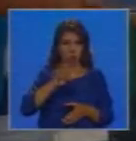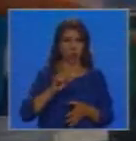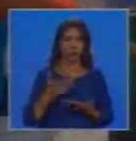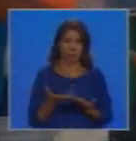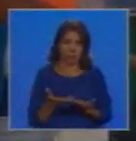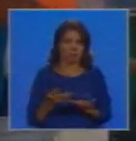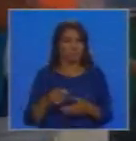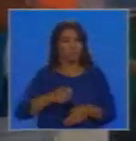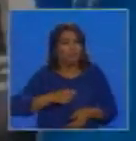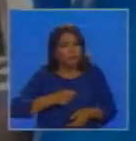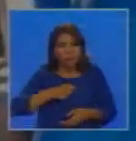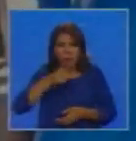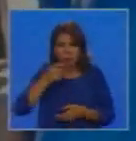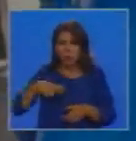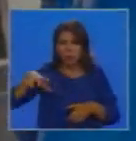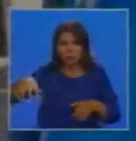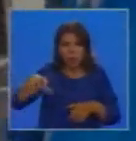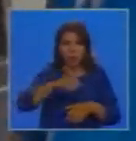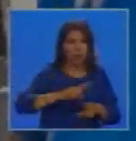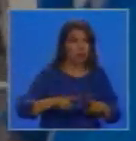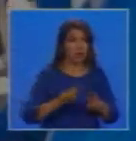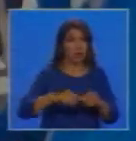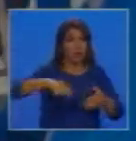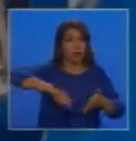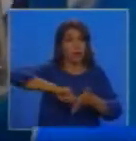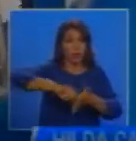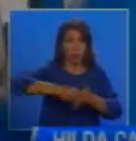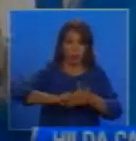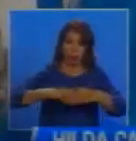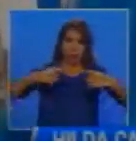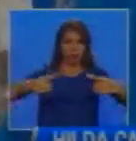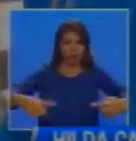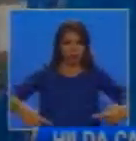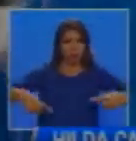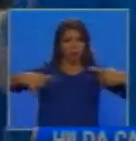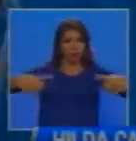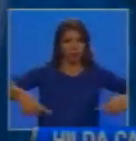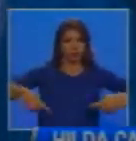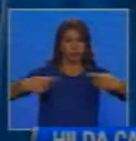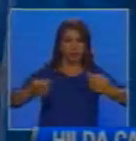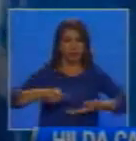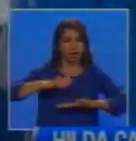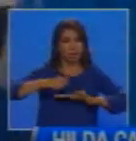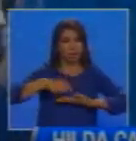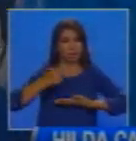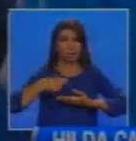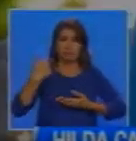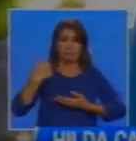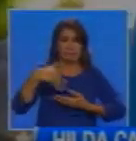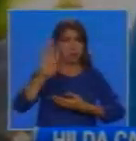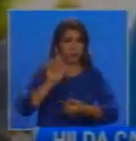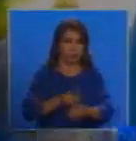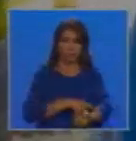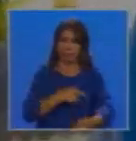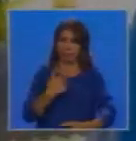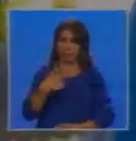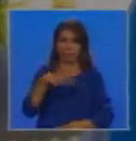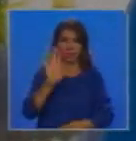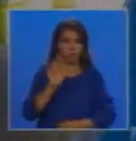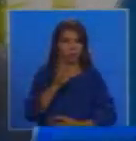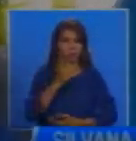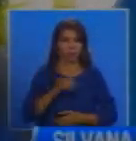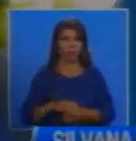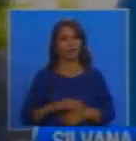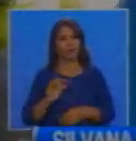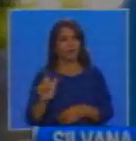de platos propios de cada zona. Cuyes asados es lo tradicional aquí en nuestra barrio, en nuestra comunidad. La sopa